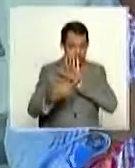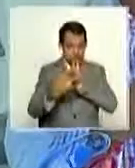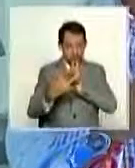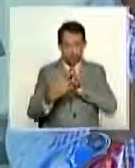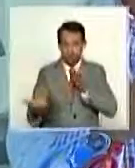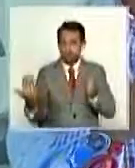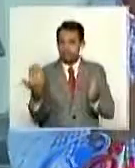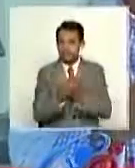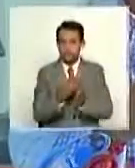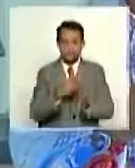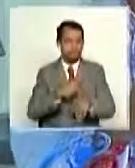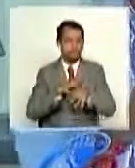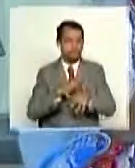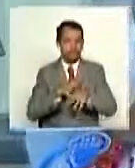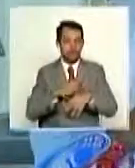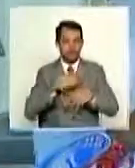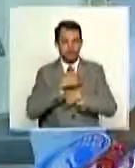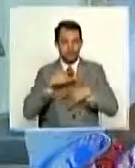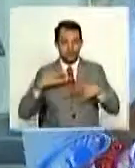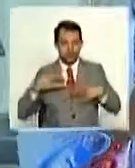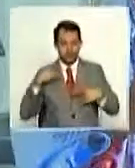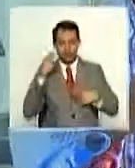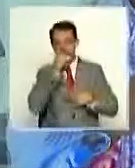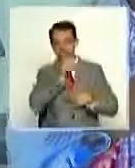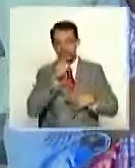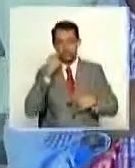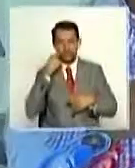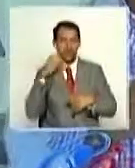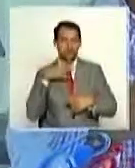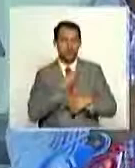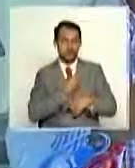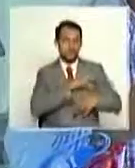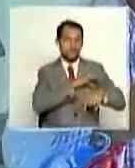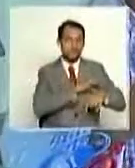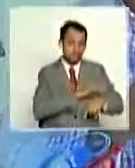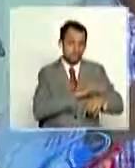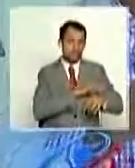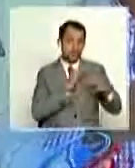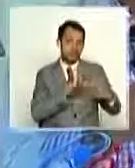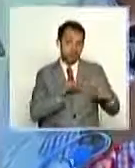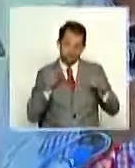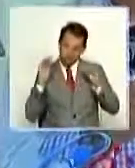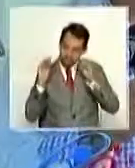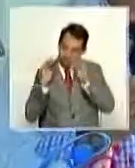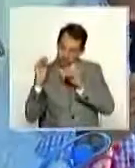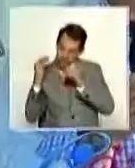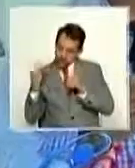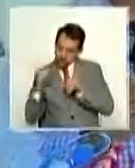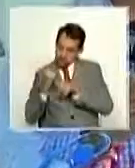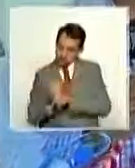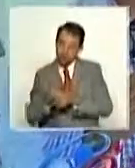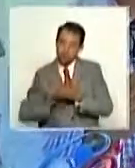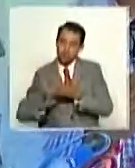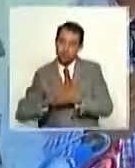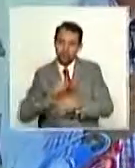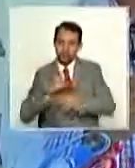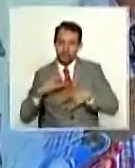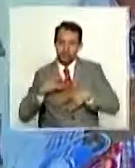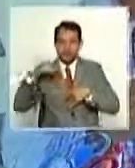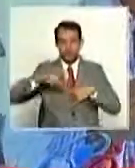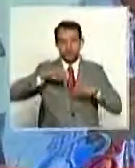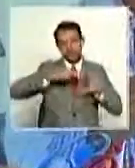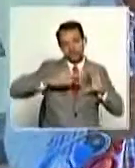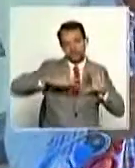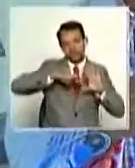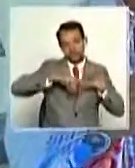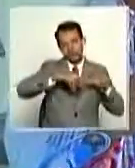estos métodos diagnósticos para poder nosotros tener base para un diagnóstico. Sí, ya saben que en nuestro Parque Médico en la Pradera en Dos Quebradas